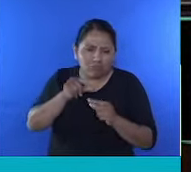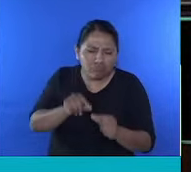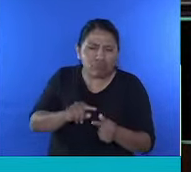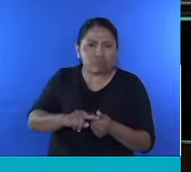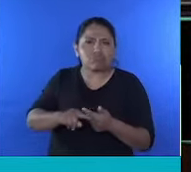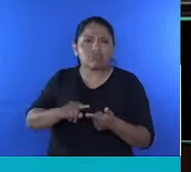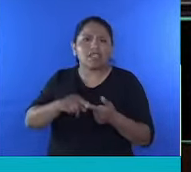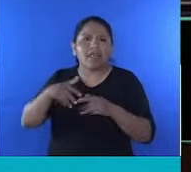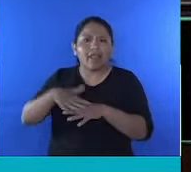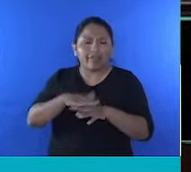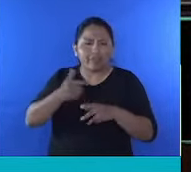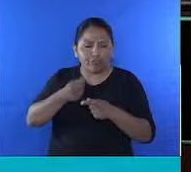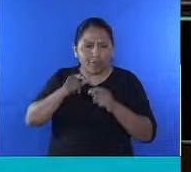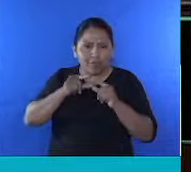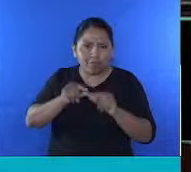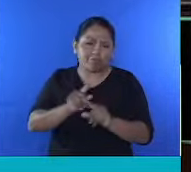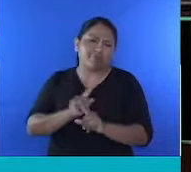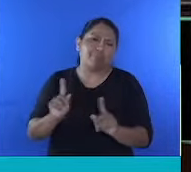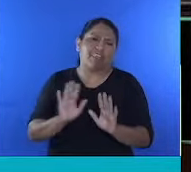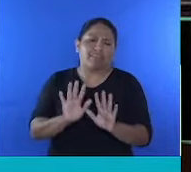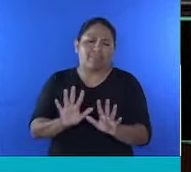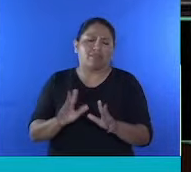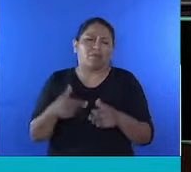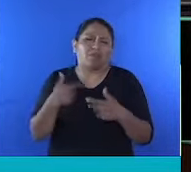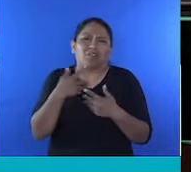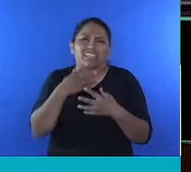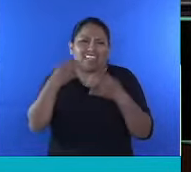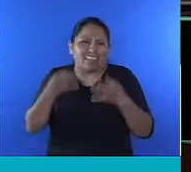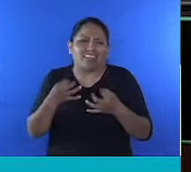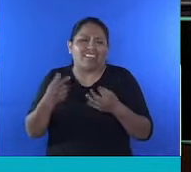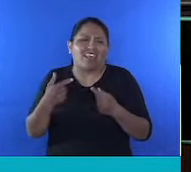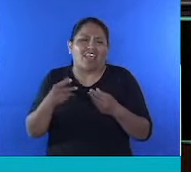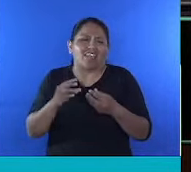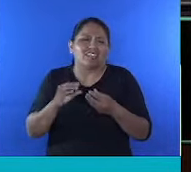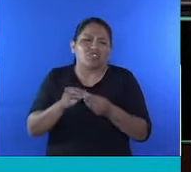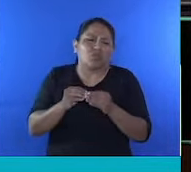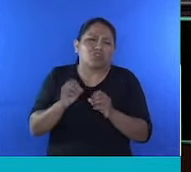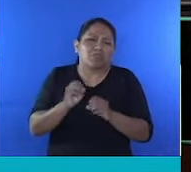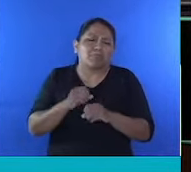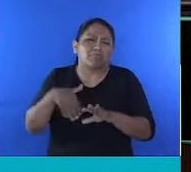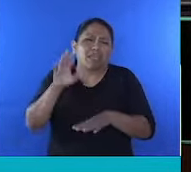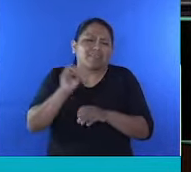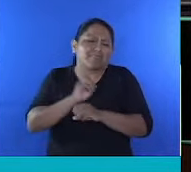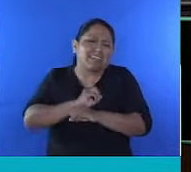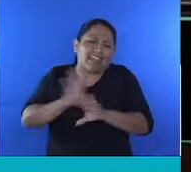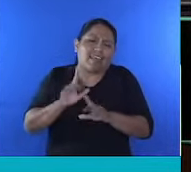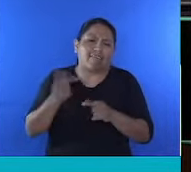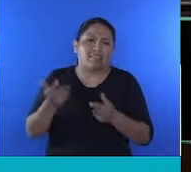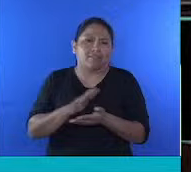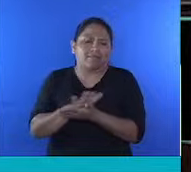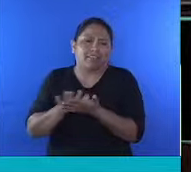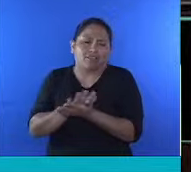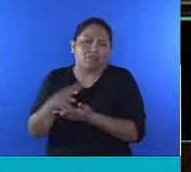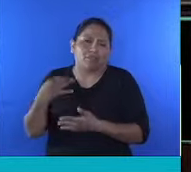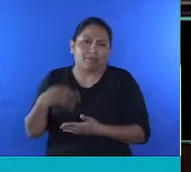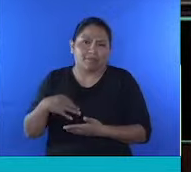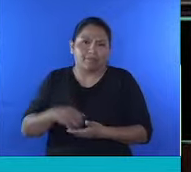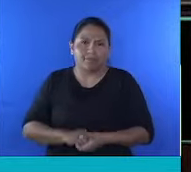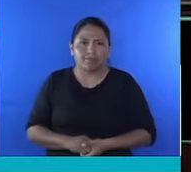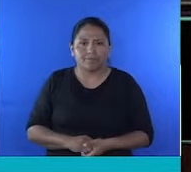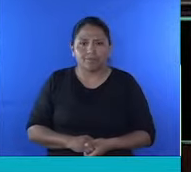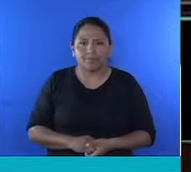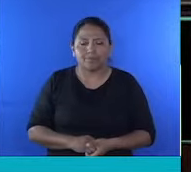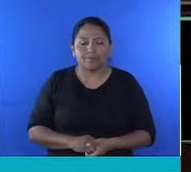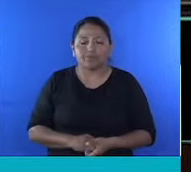través de las redes sociales Cuando tenemos problemas tan graves que resolver en nuestro país y en ese